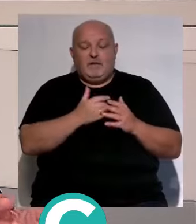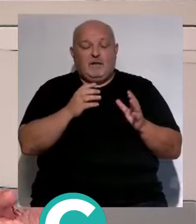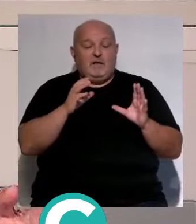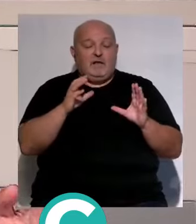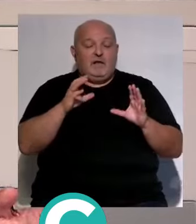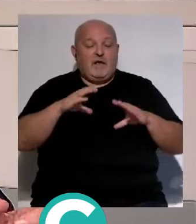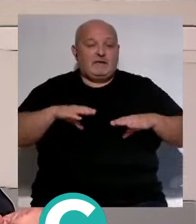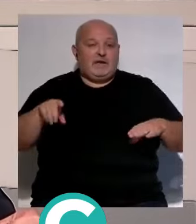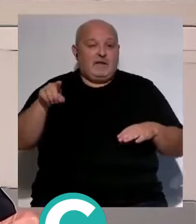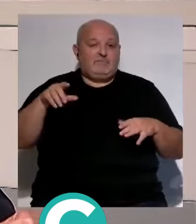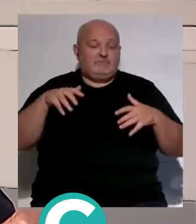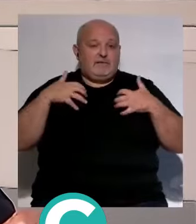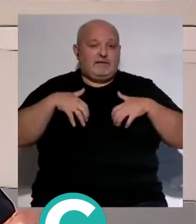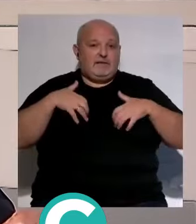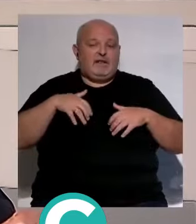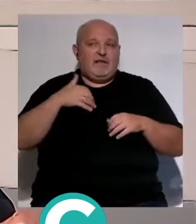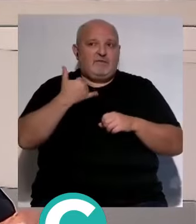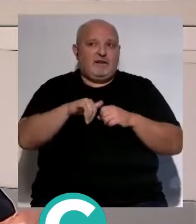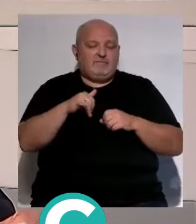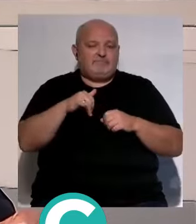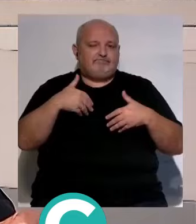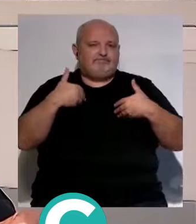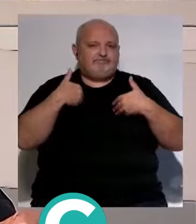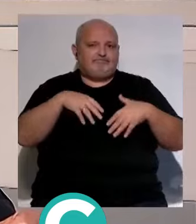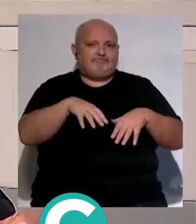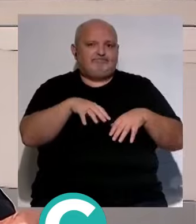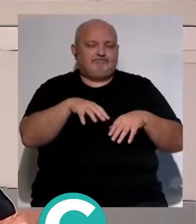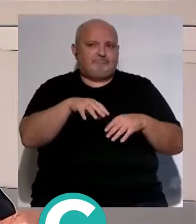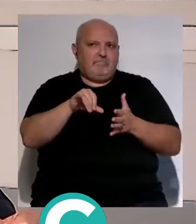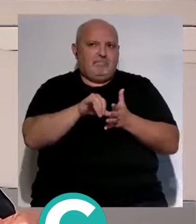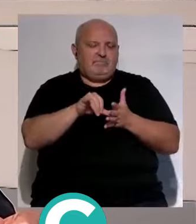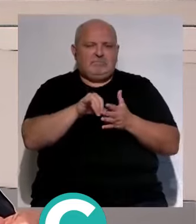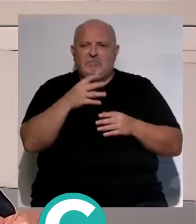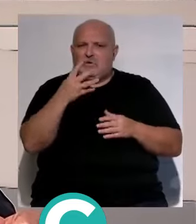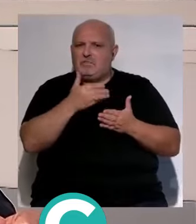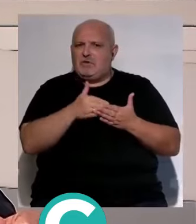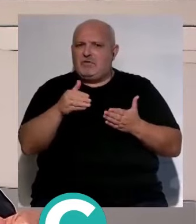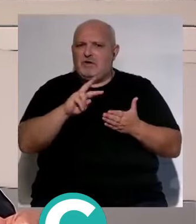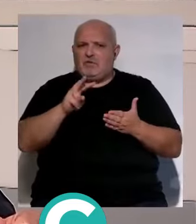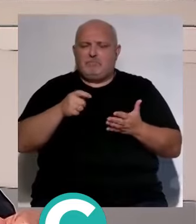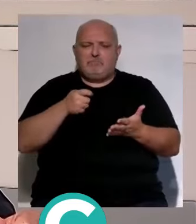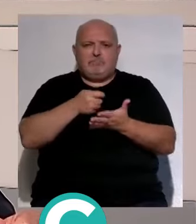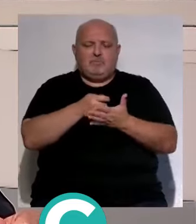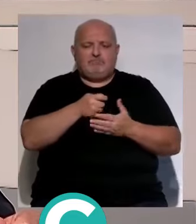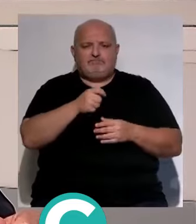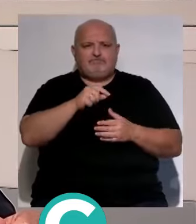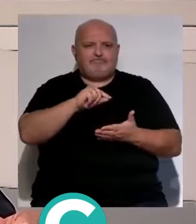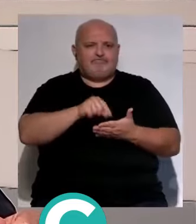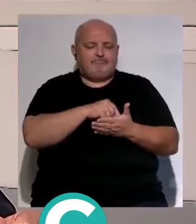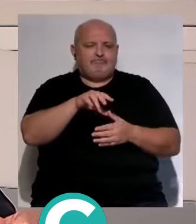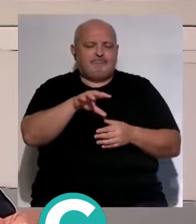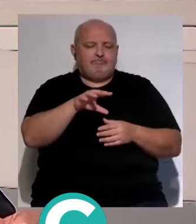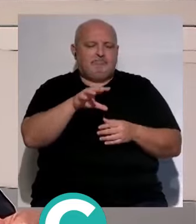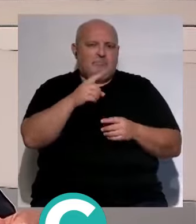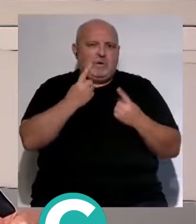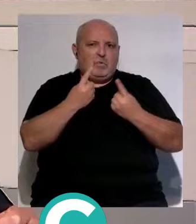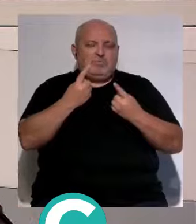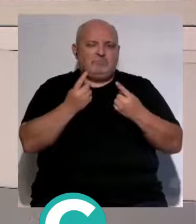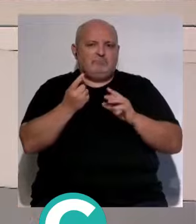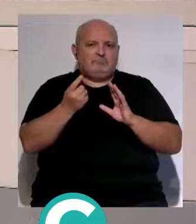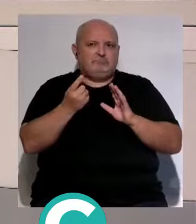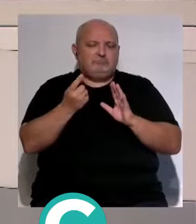conjunto argentino pues haría cargo de algo más de 4 millones de euros por el traspaso, más una serie de bonus